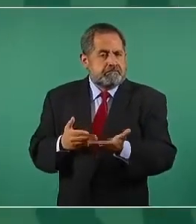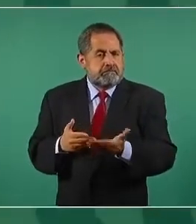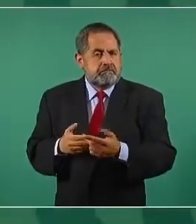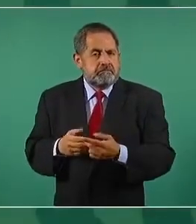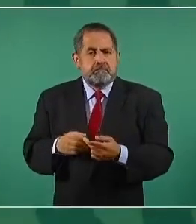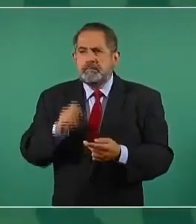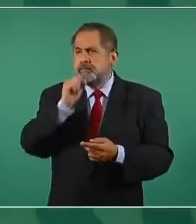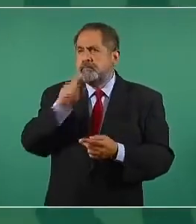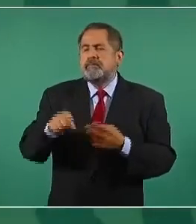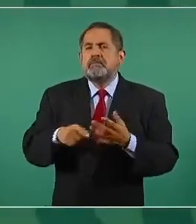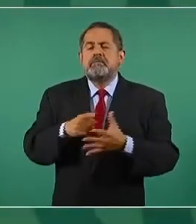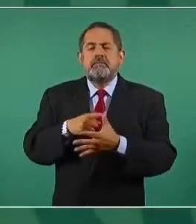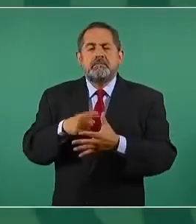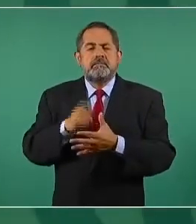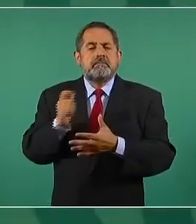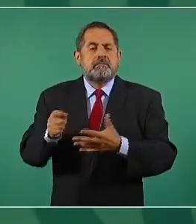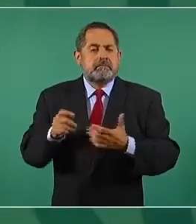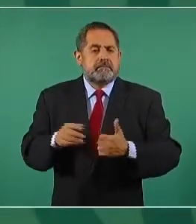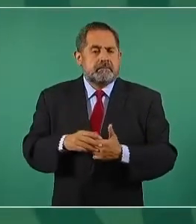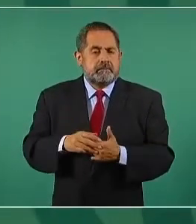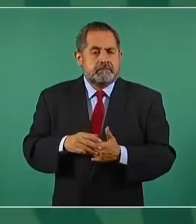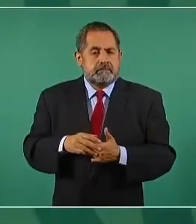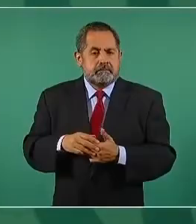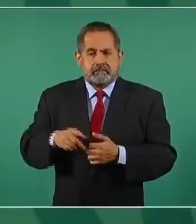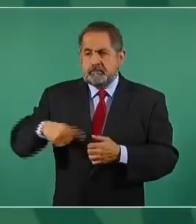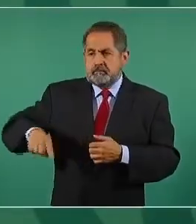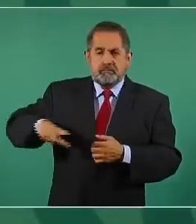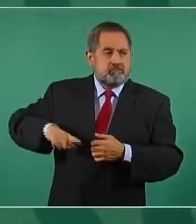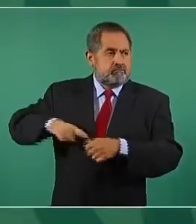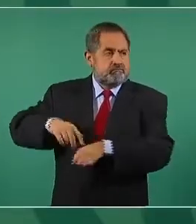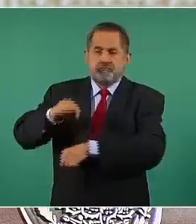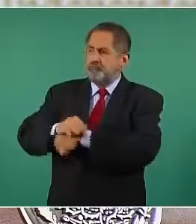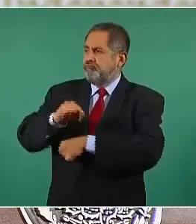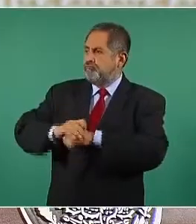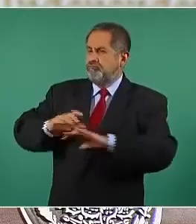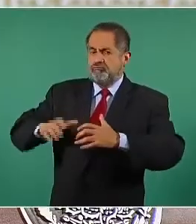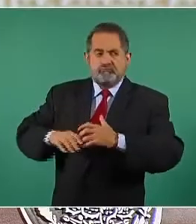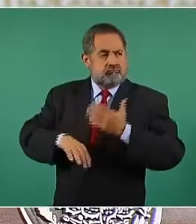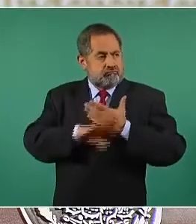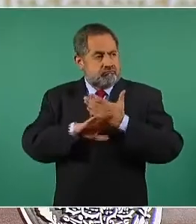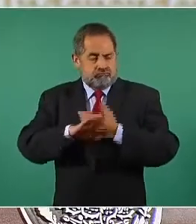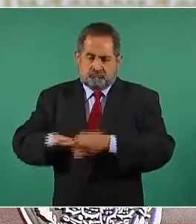la defensa del gobierno